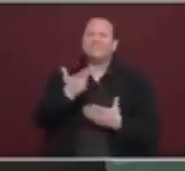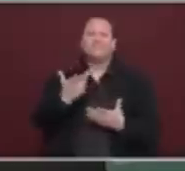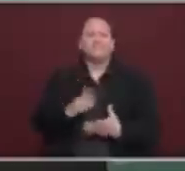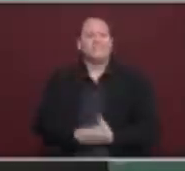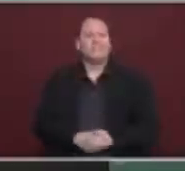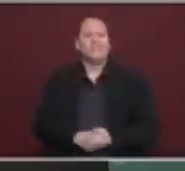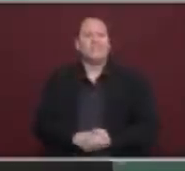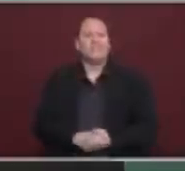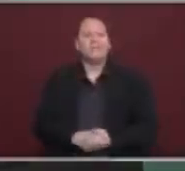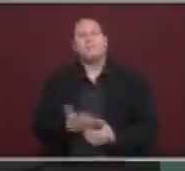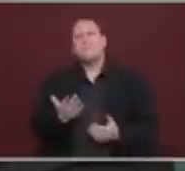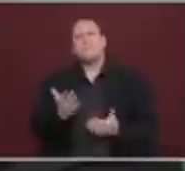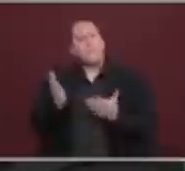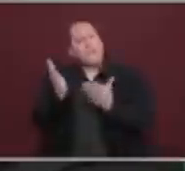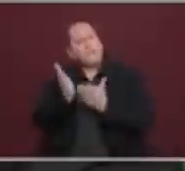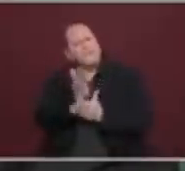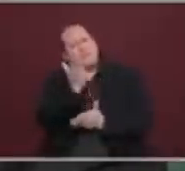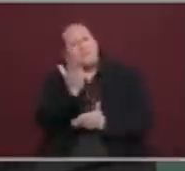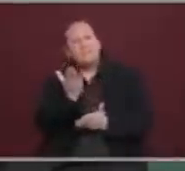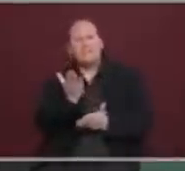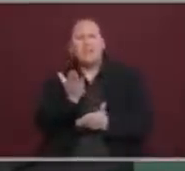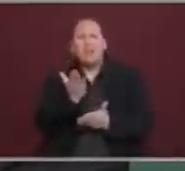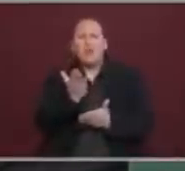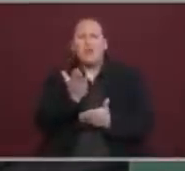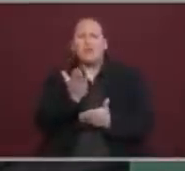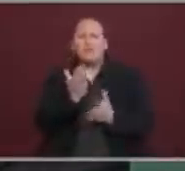tiene la parte buena